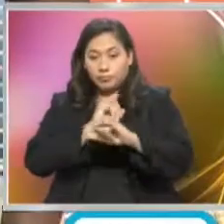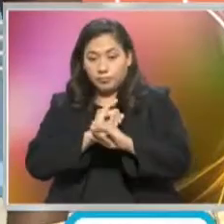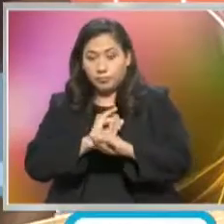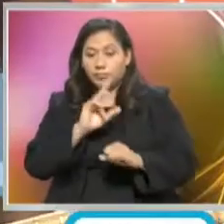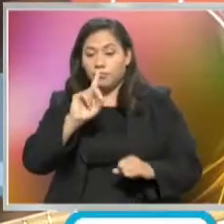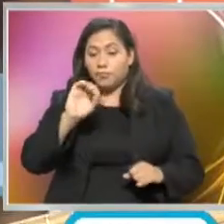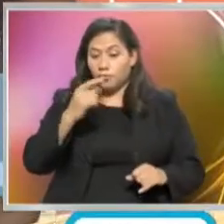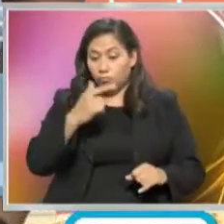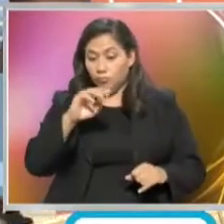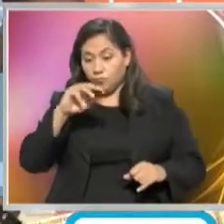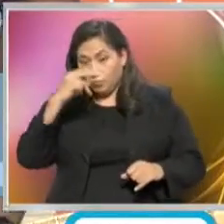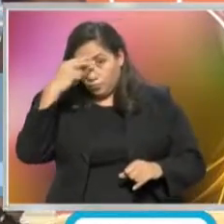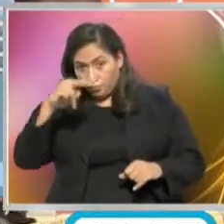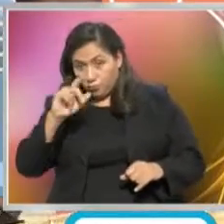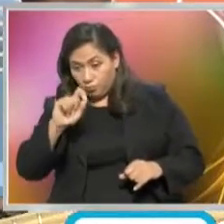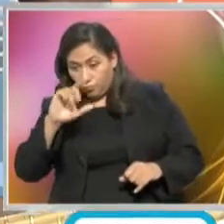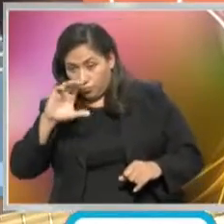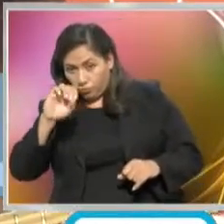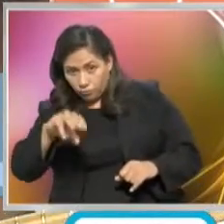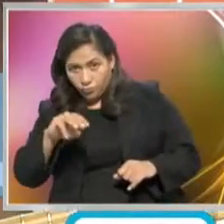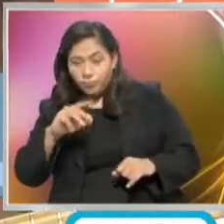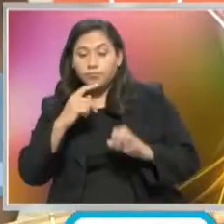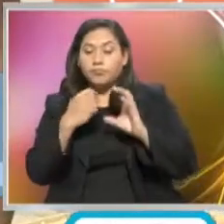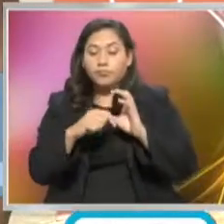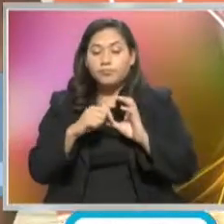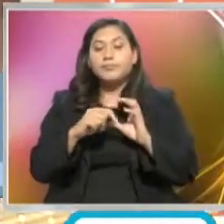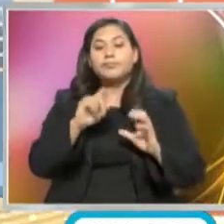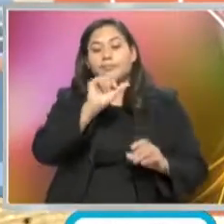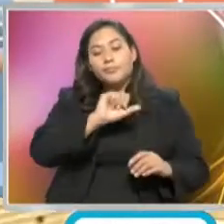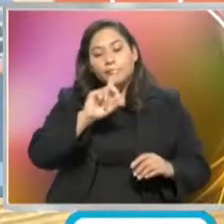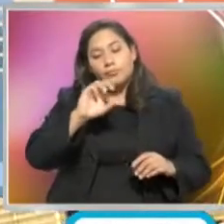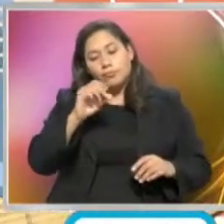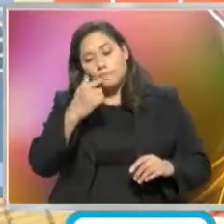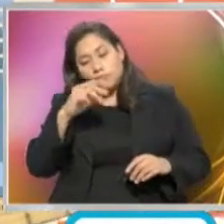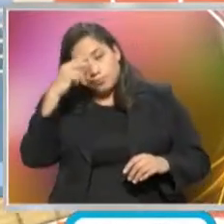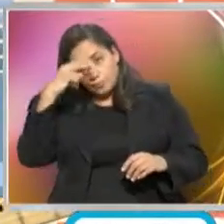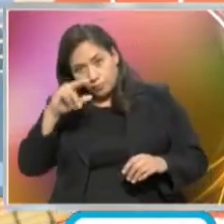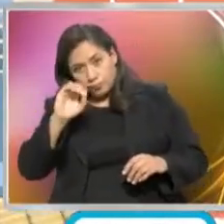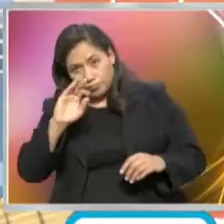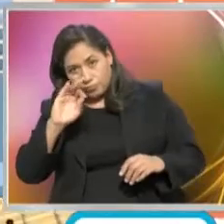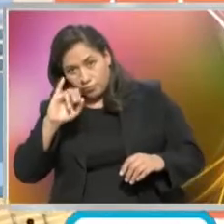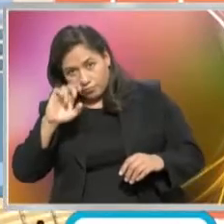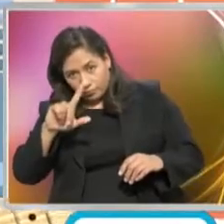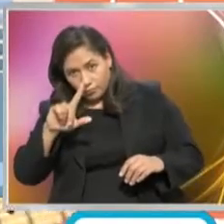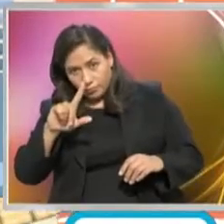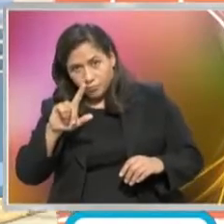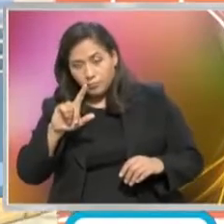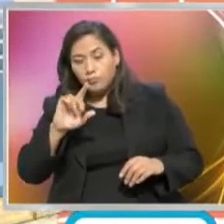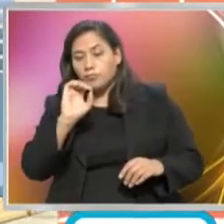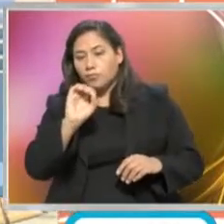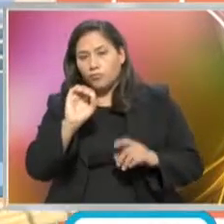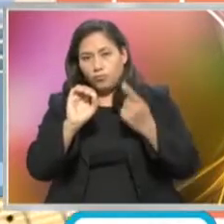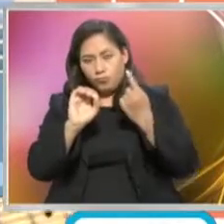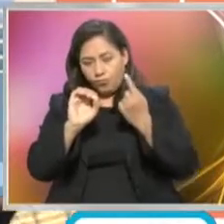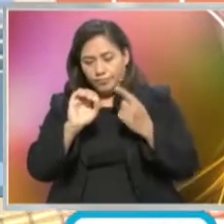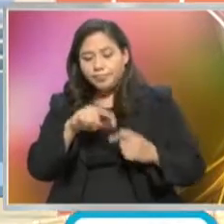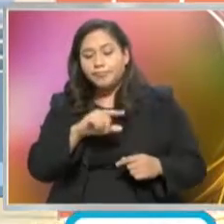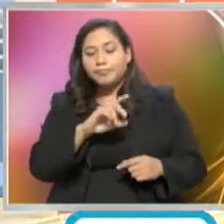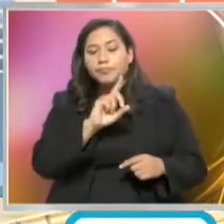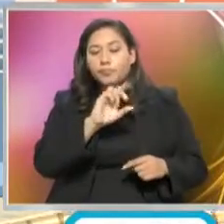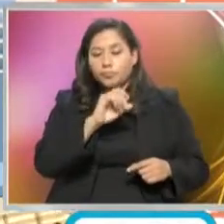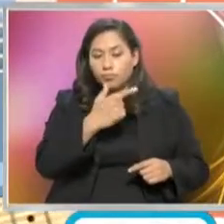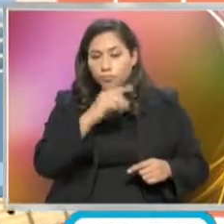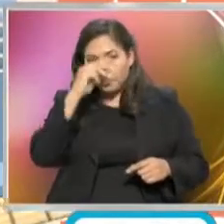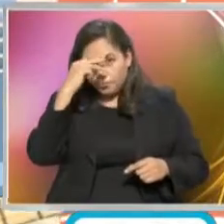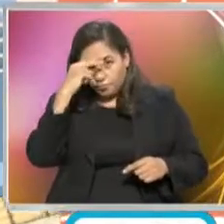es dogmexico.com. Nuestro Twitter es @dogmexico_oficial, con una sola O. Muy bien. Y nuestro Facebook es Dog